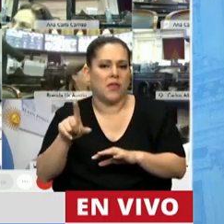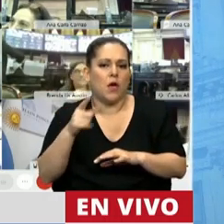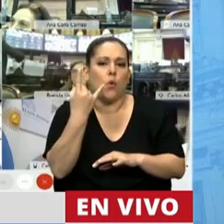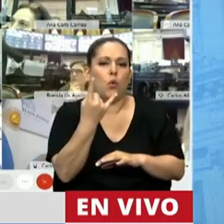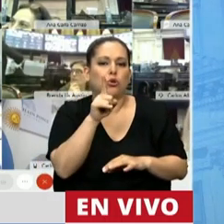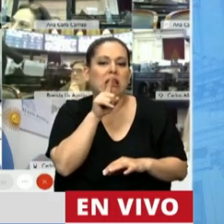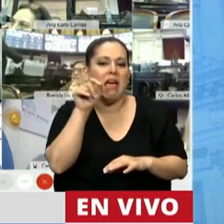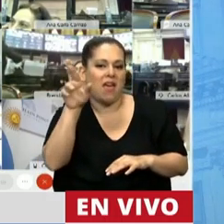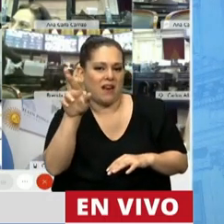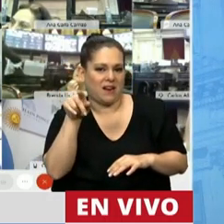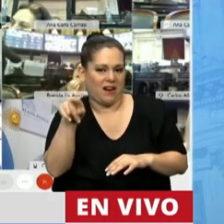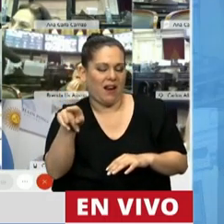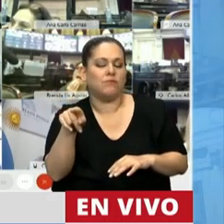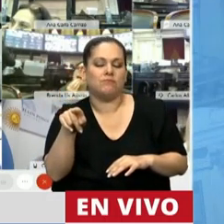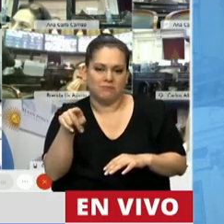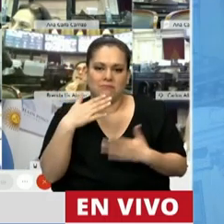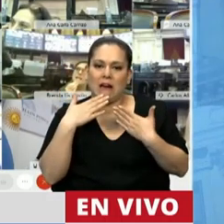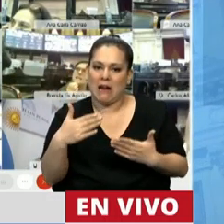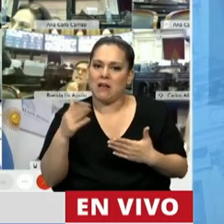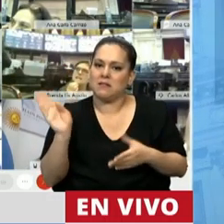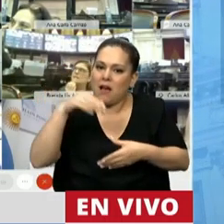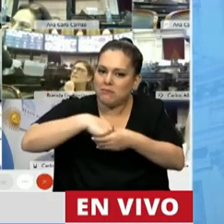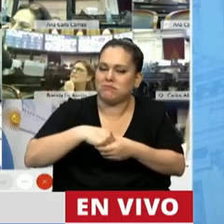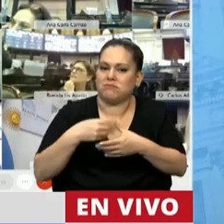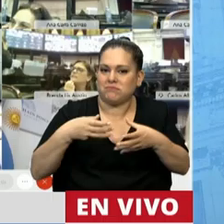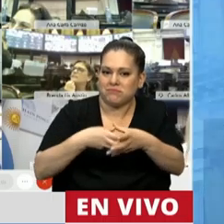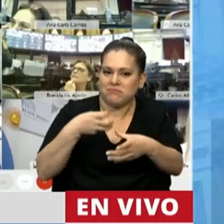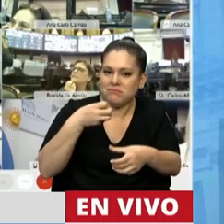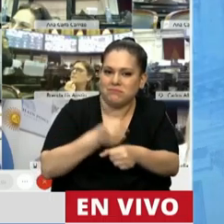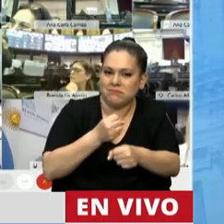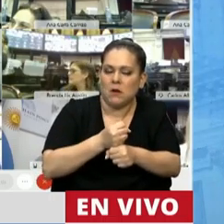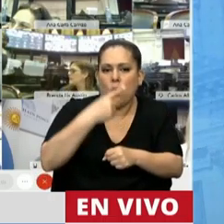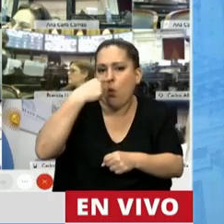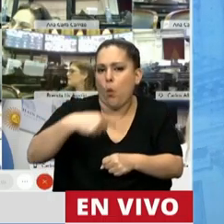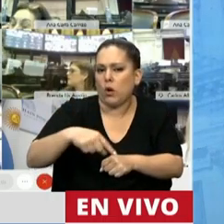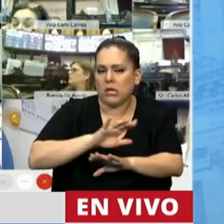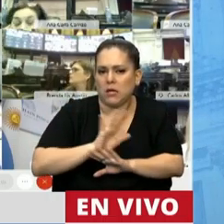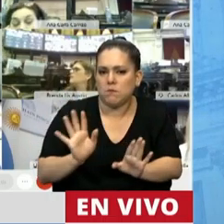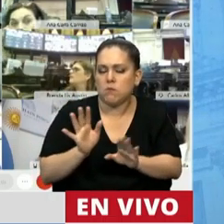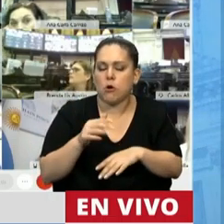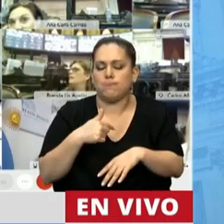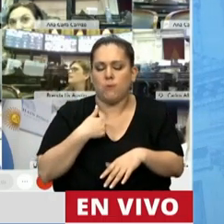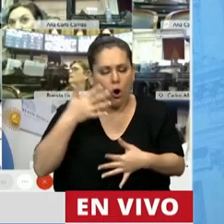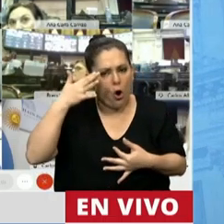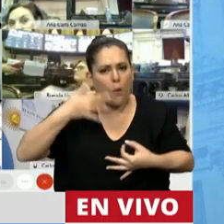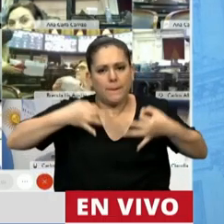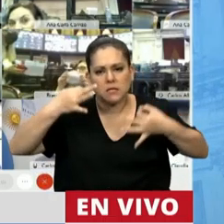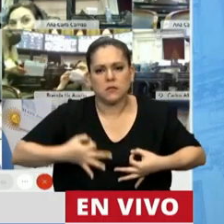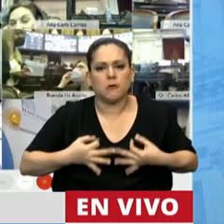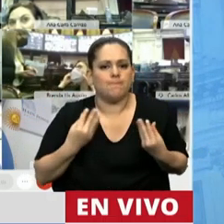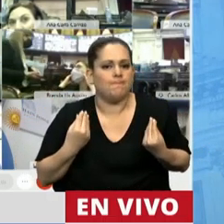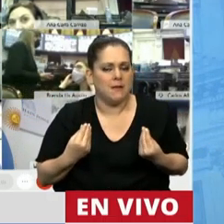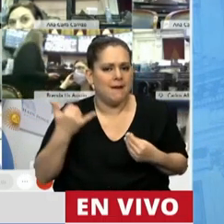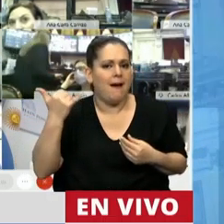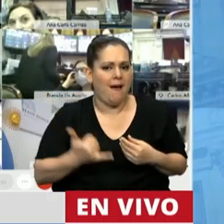OTR, para tratar de impulsar también este tipo de iniciativa. Y por último, sin lugar a dudas, y estoy convencido que el